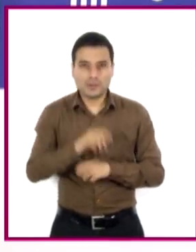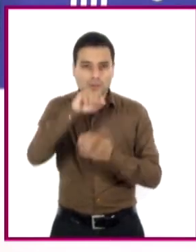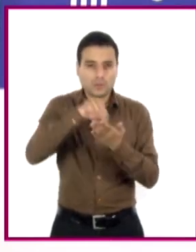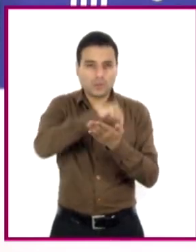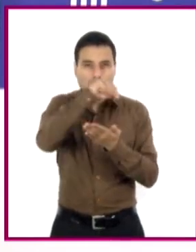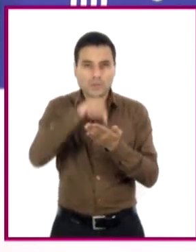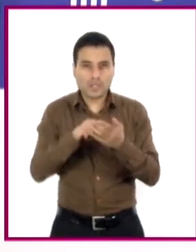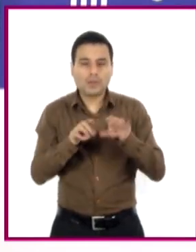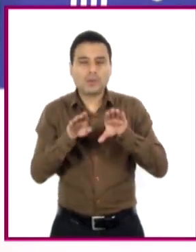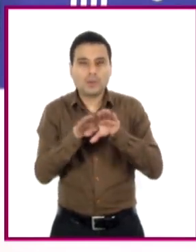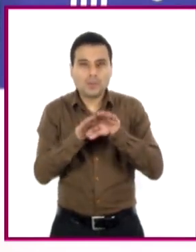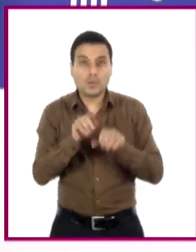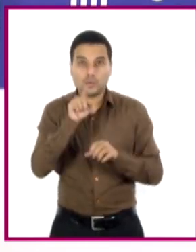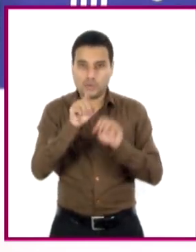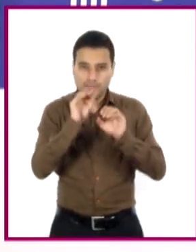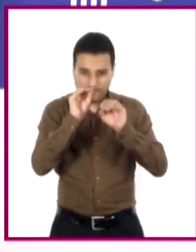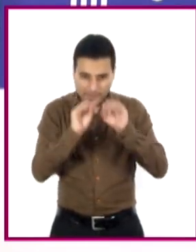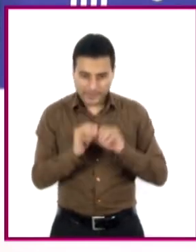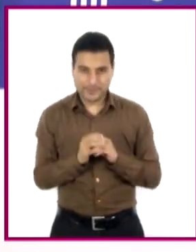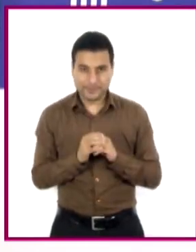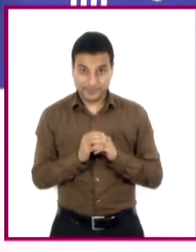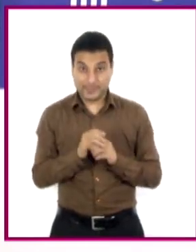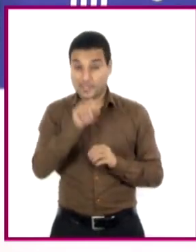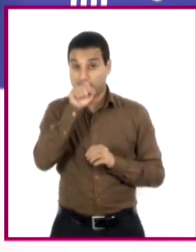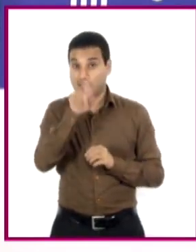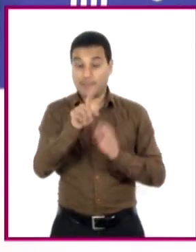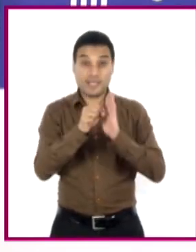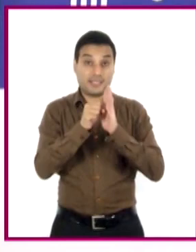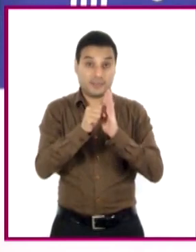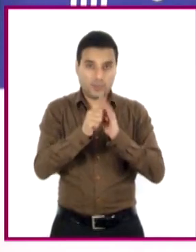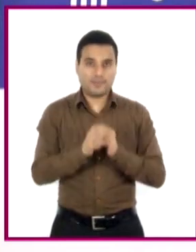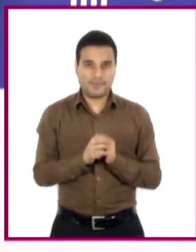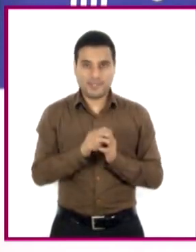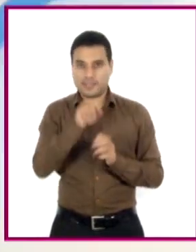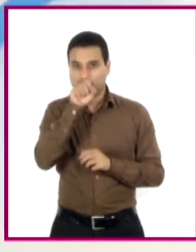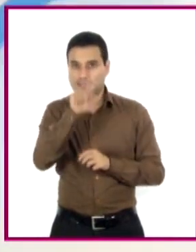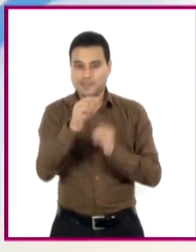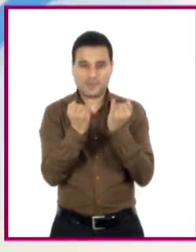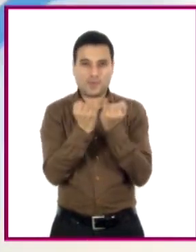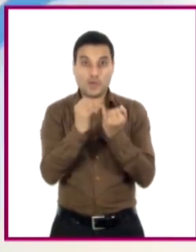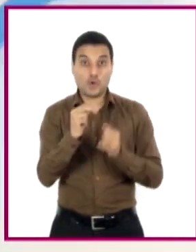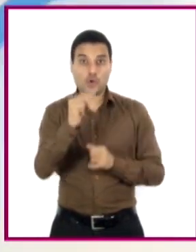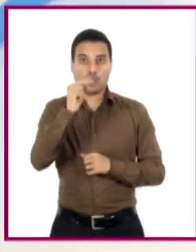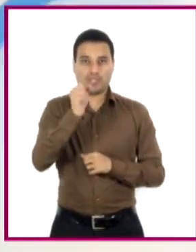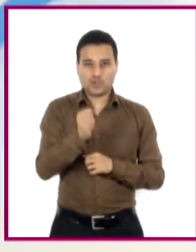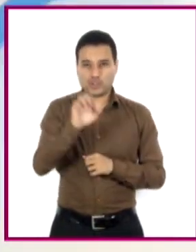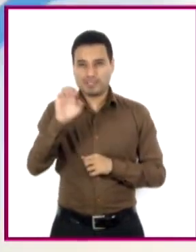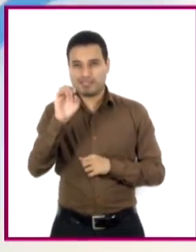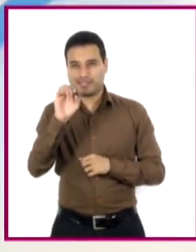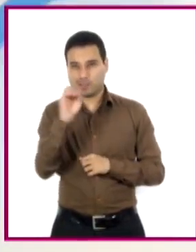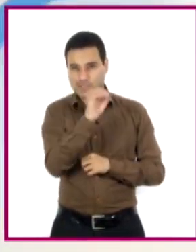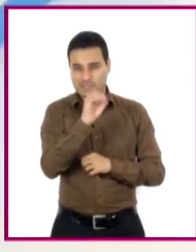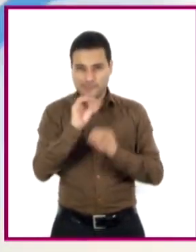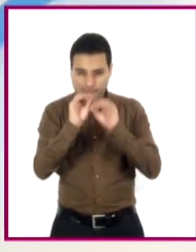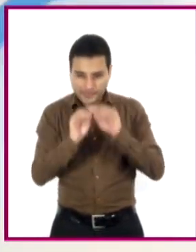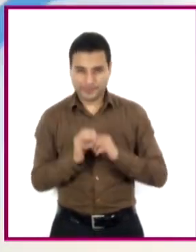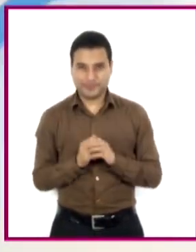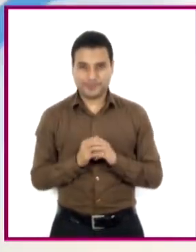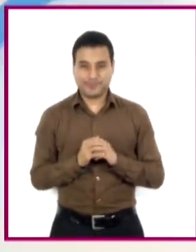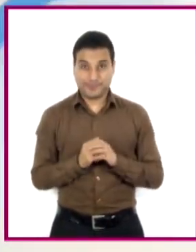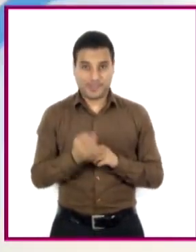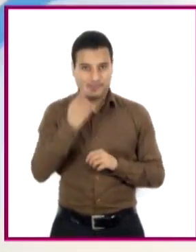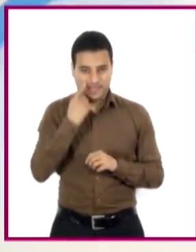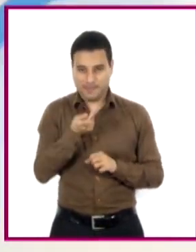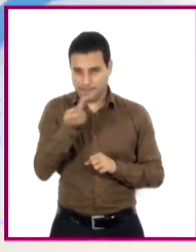representa. No olvides anotar la simbología y la rosa de los vientos. Al final, reflexiona con las